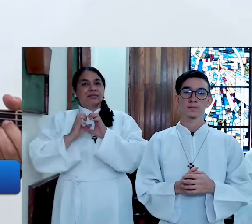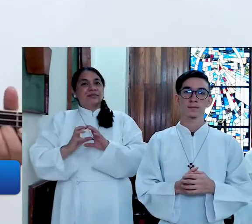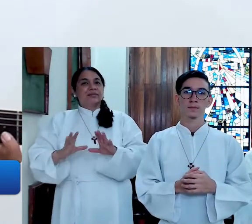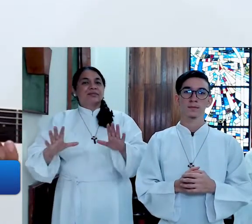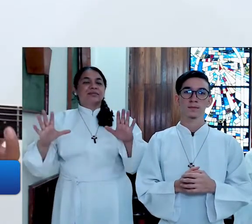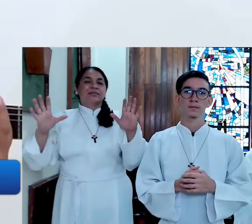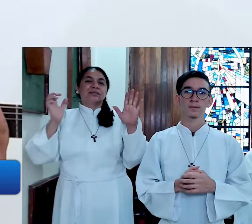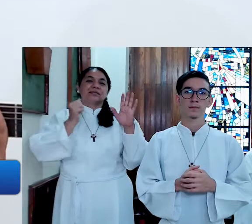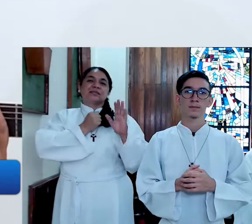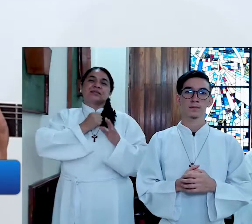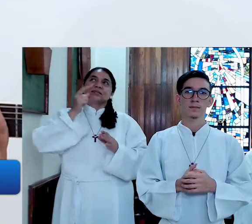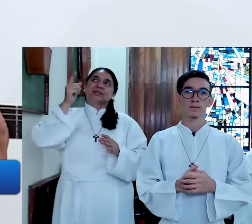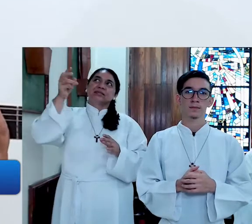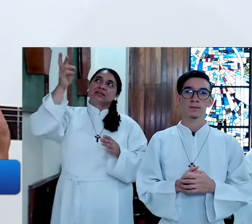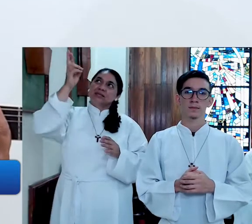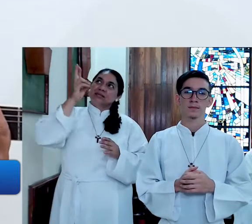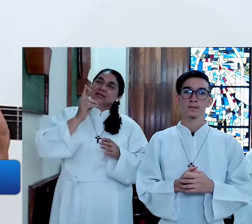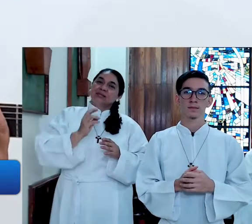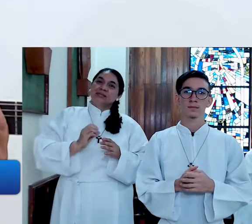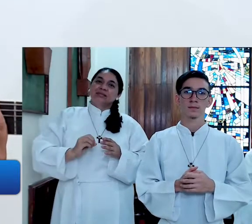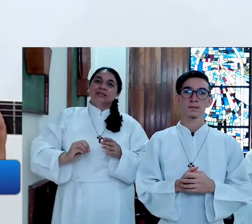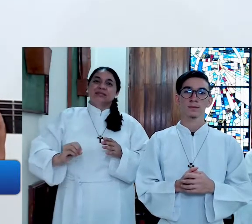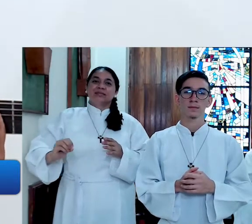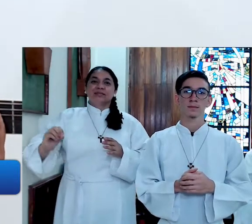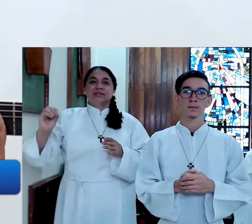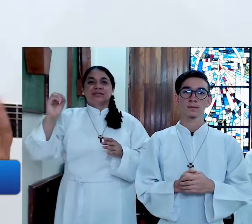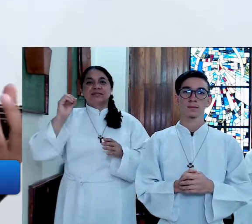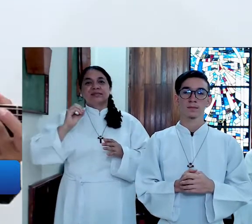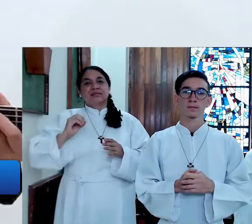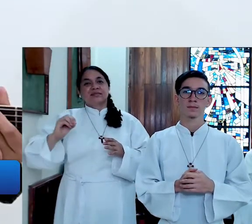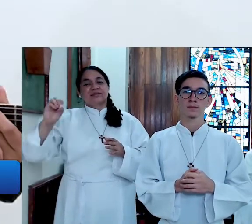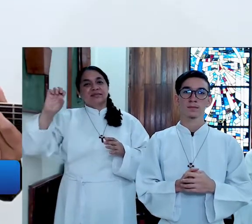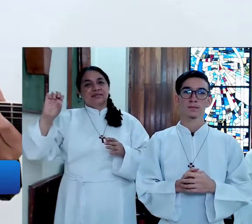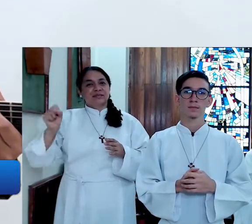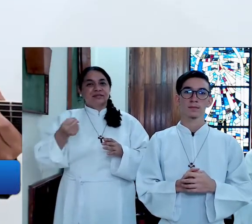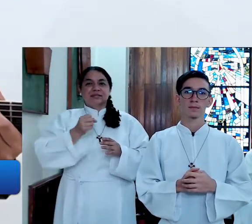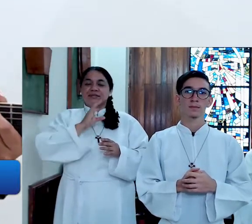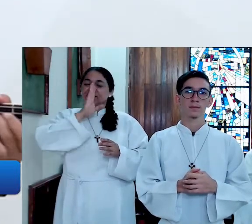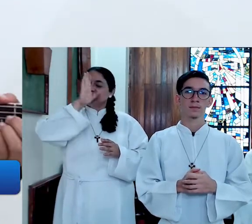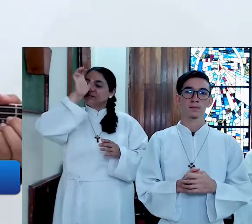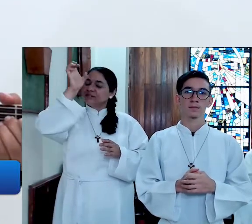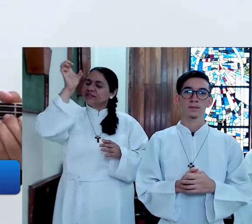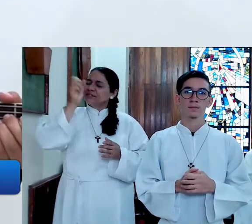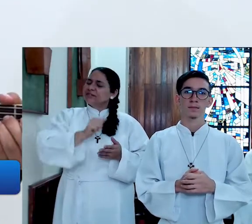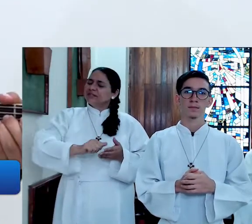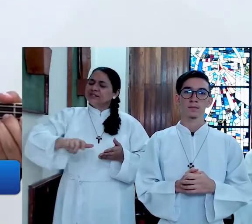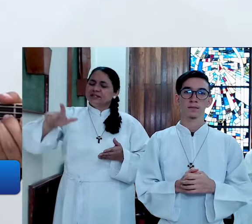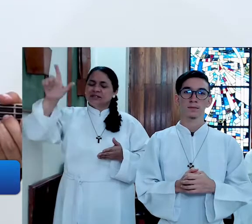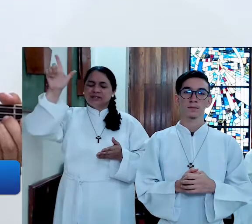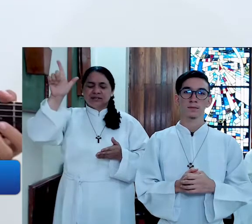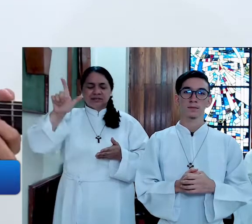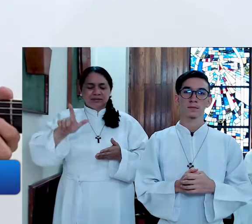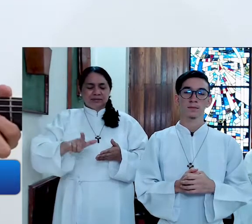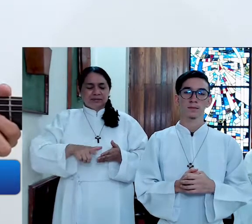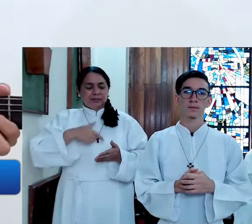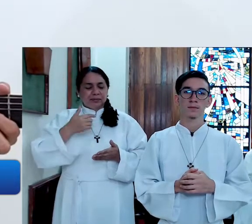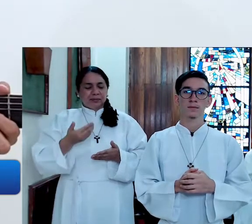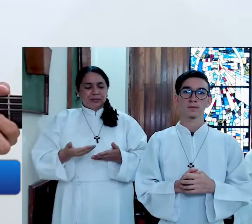misericordia del Señor es eterna. Aleluya.